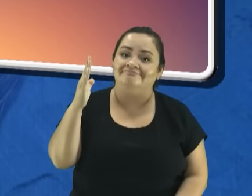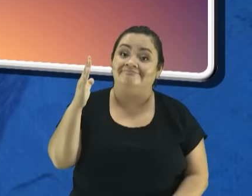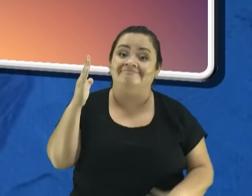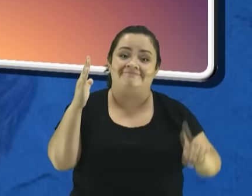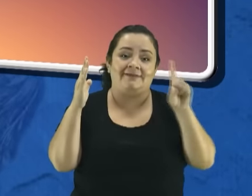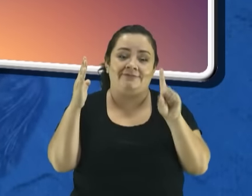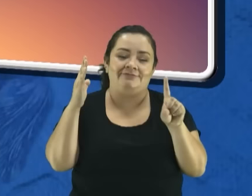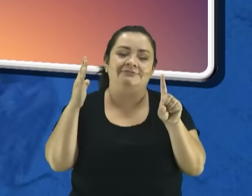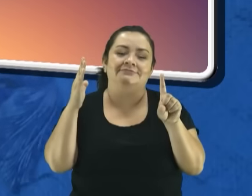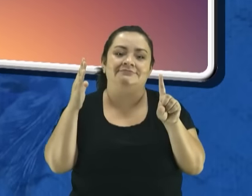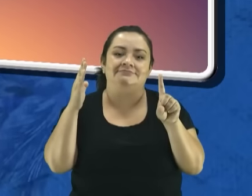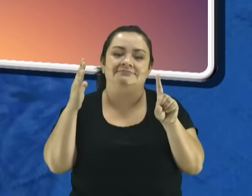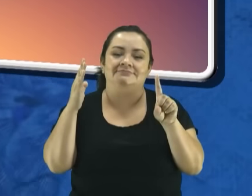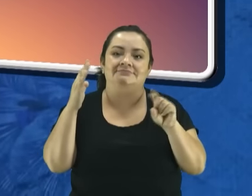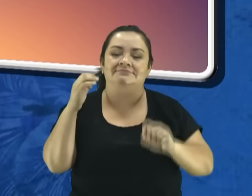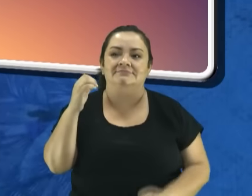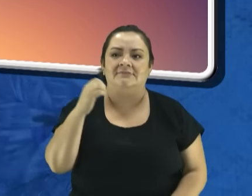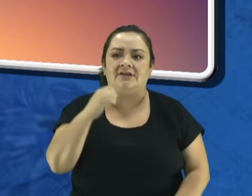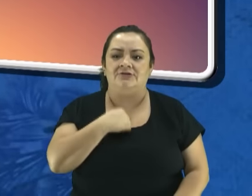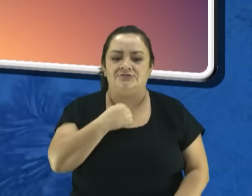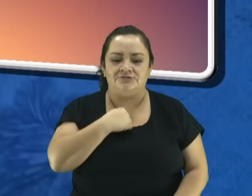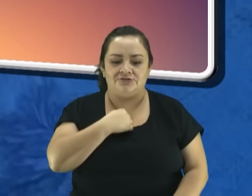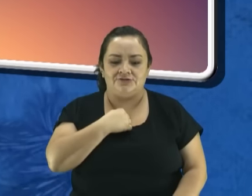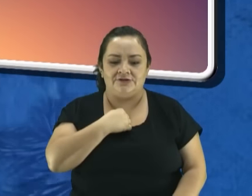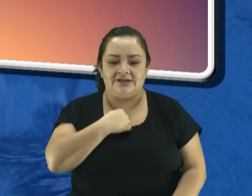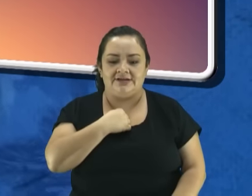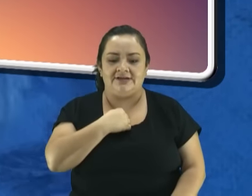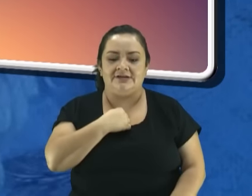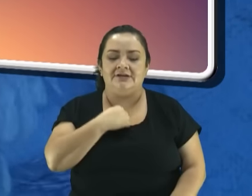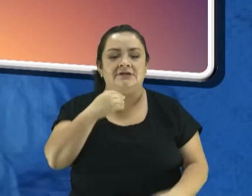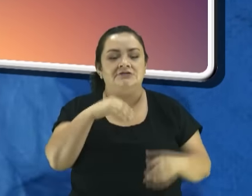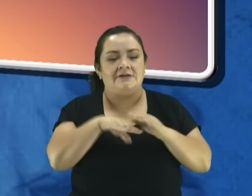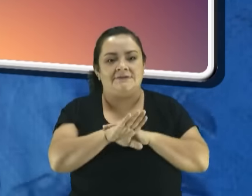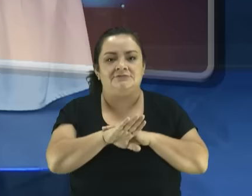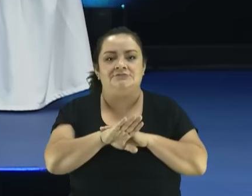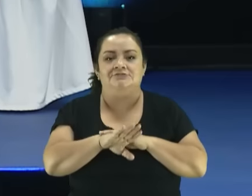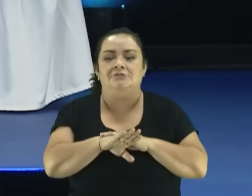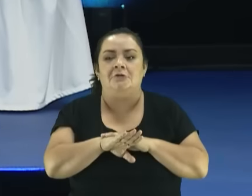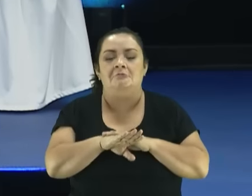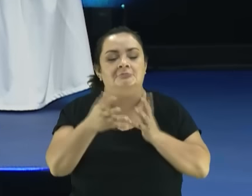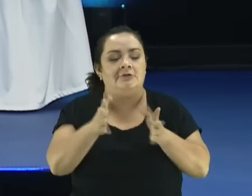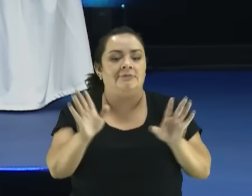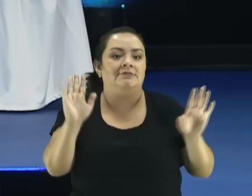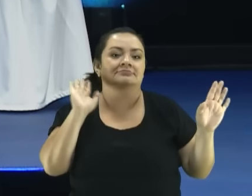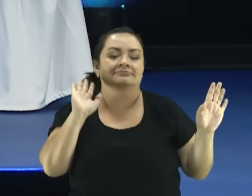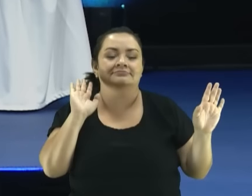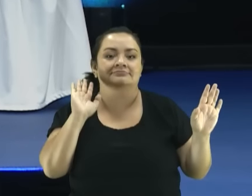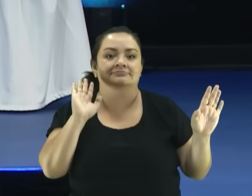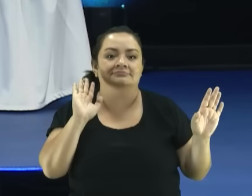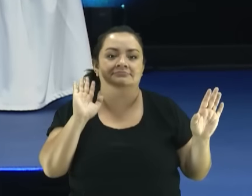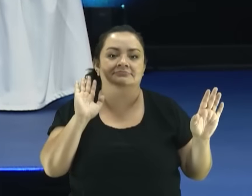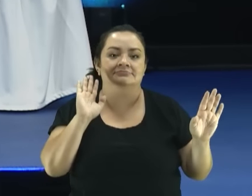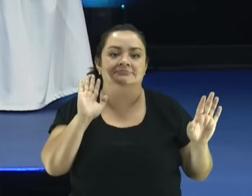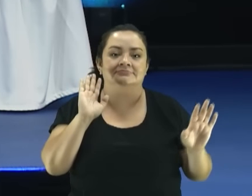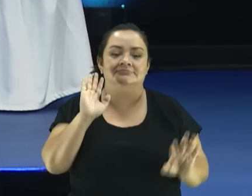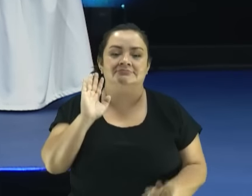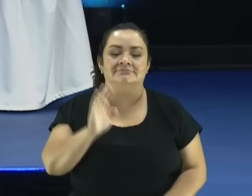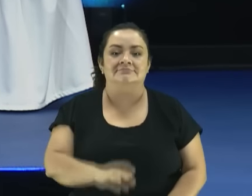necesitas yo no uso plantillas aparte de las que traen los zapatos para eso las